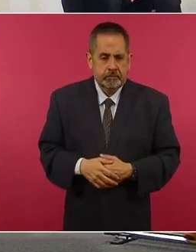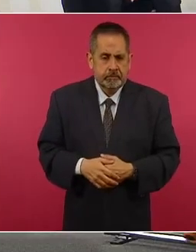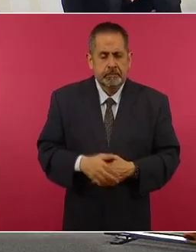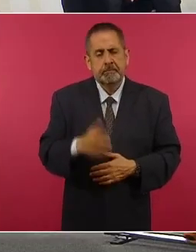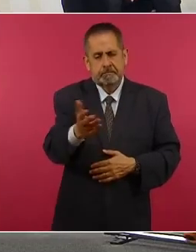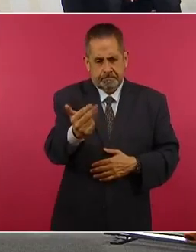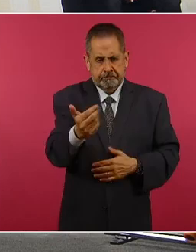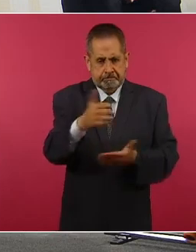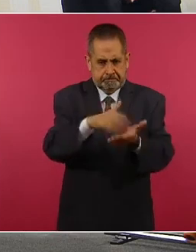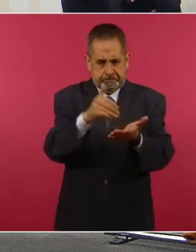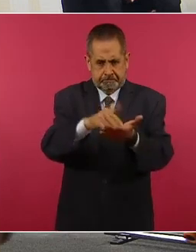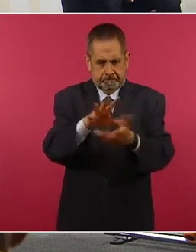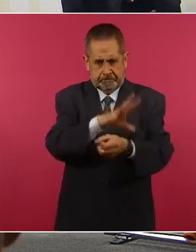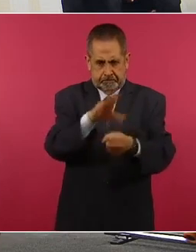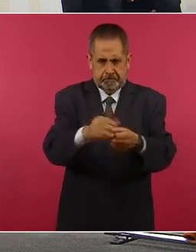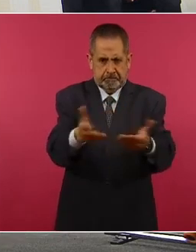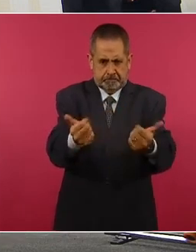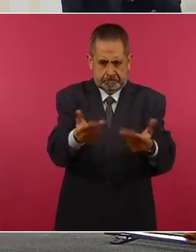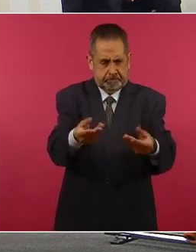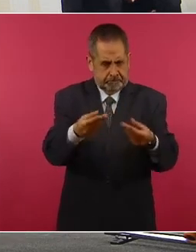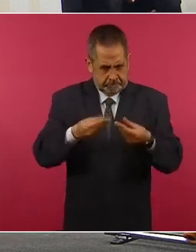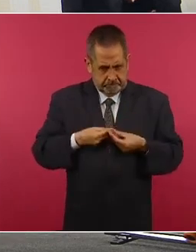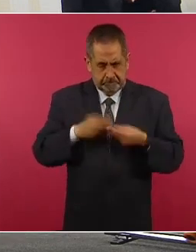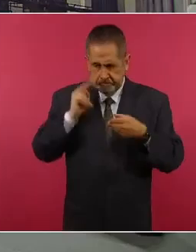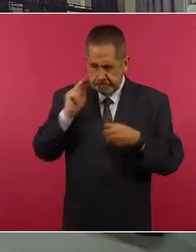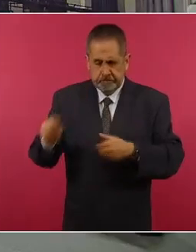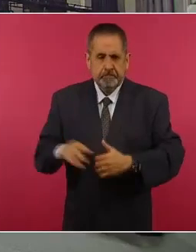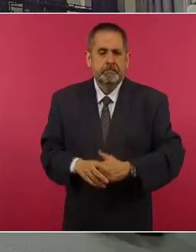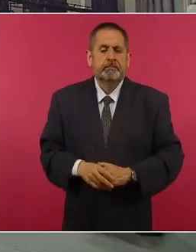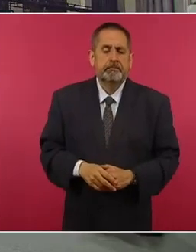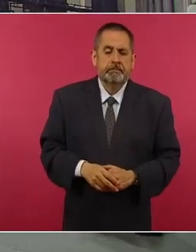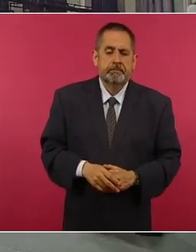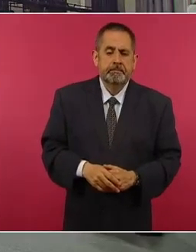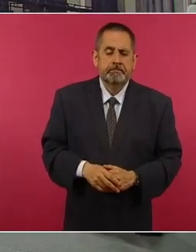denuncia. Sí. Muy bien. La compañera.